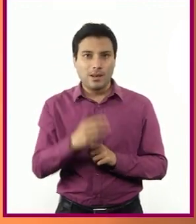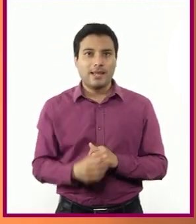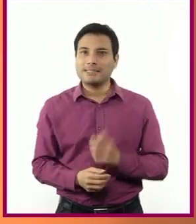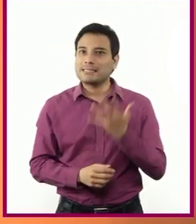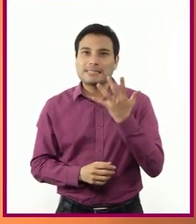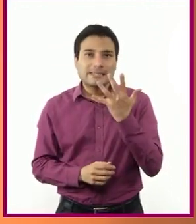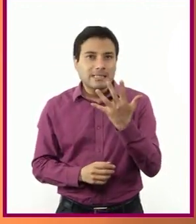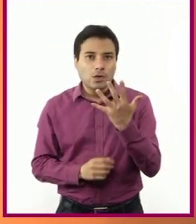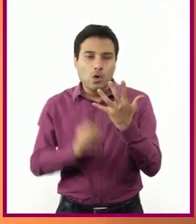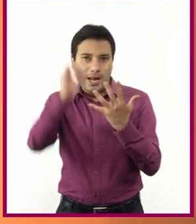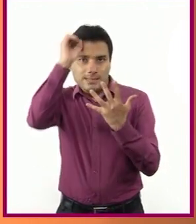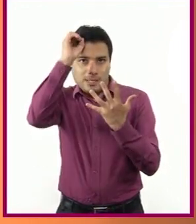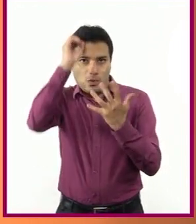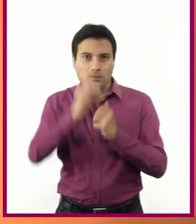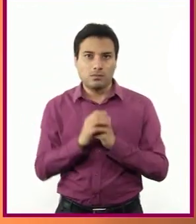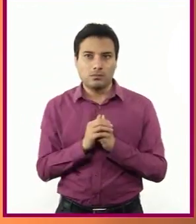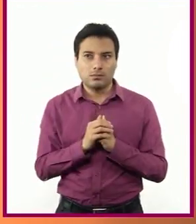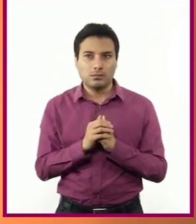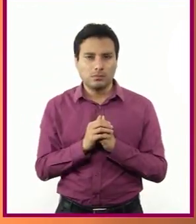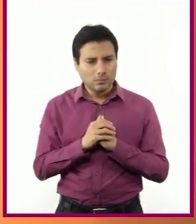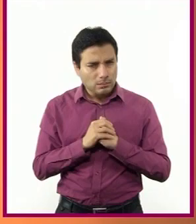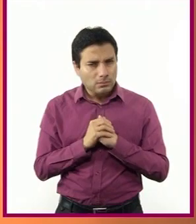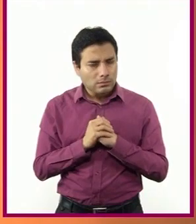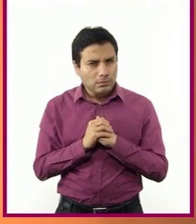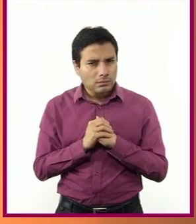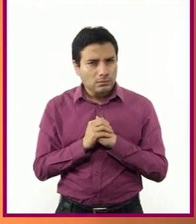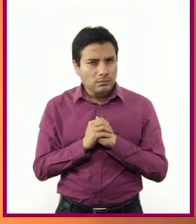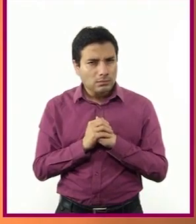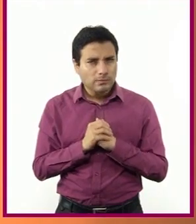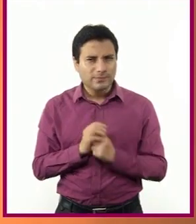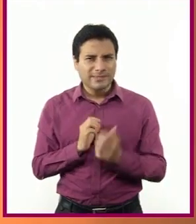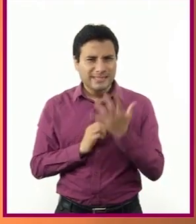0. Entonces, podemos deducir que